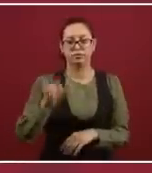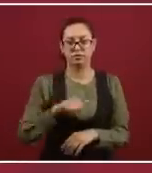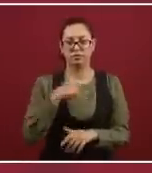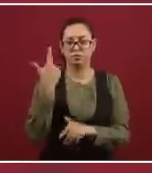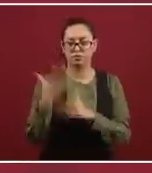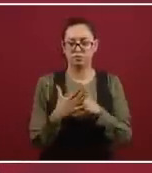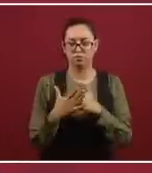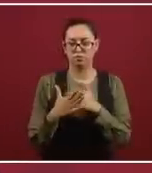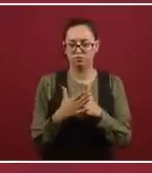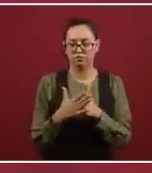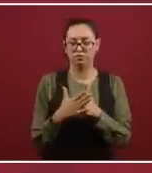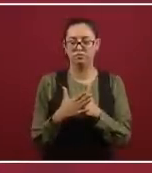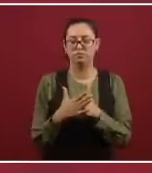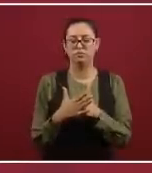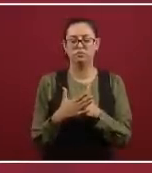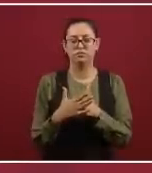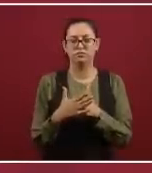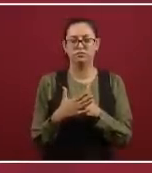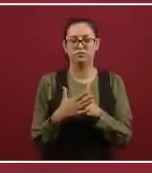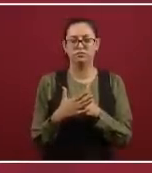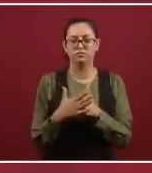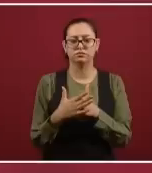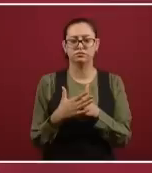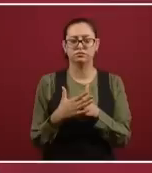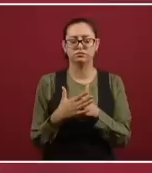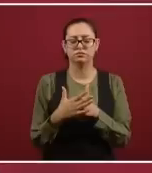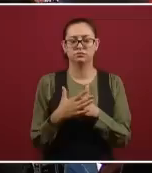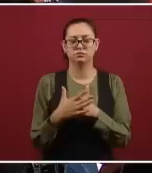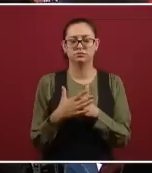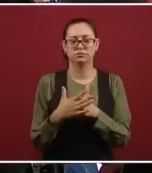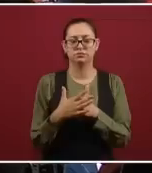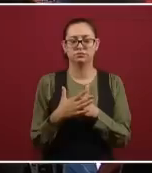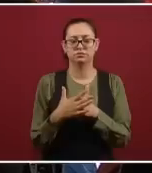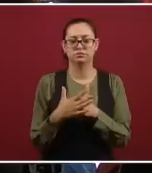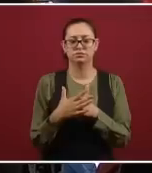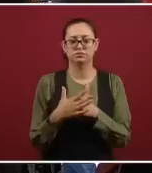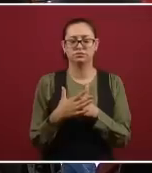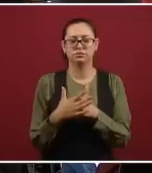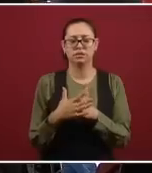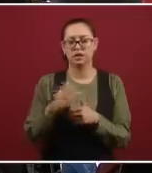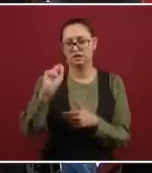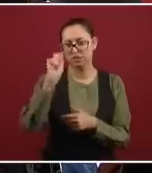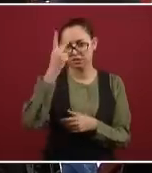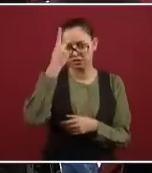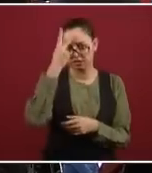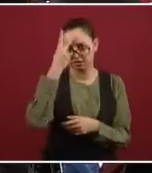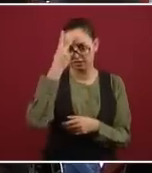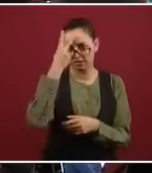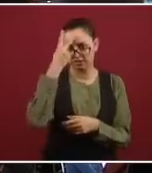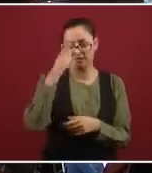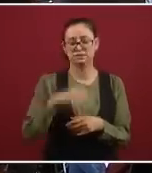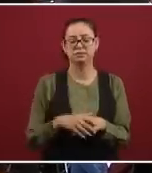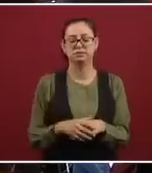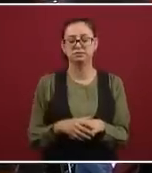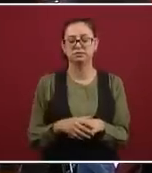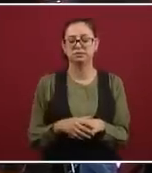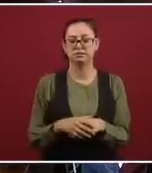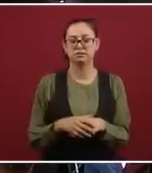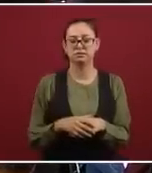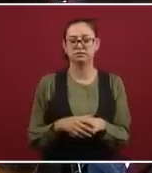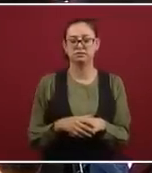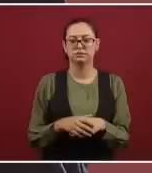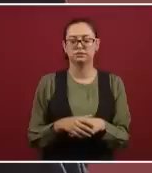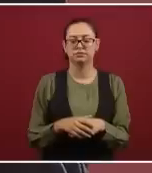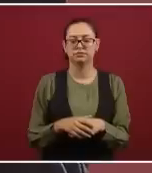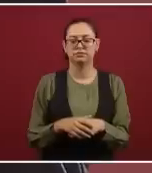Posteriormente vamos a estar en San Luis Potosí, en el